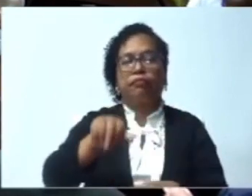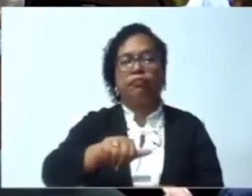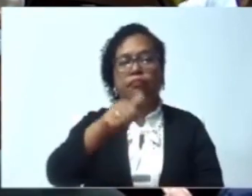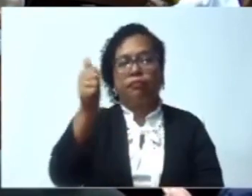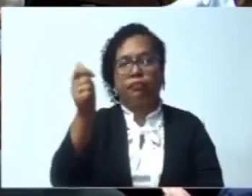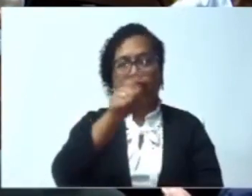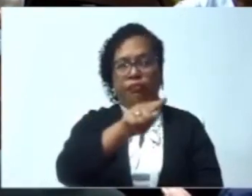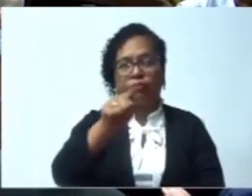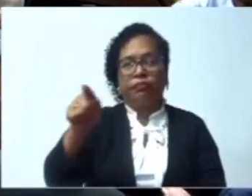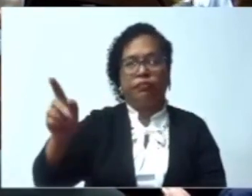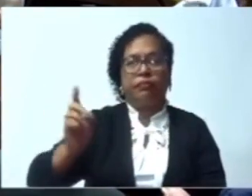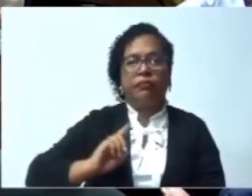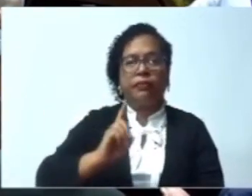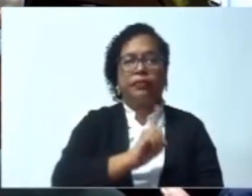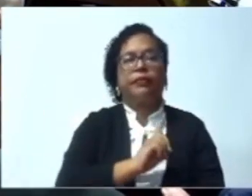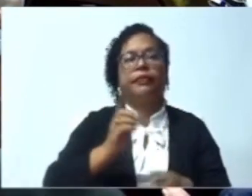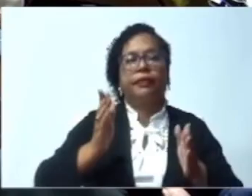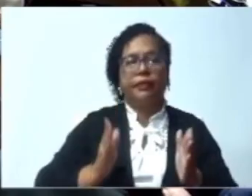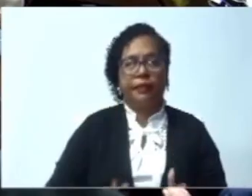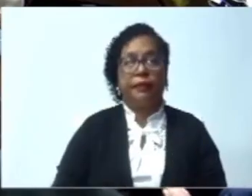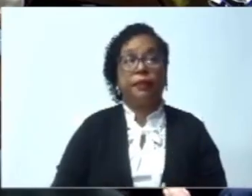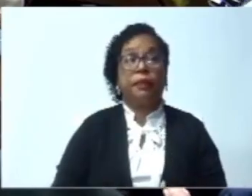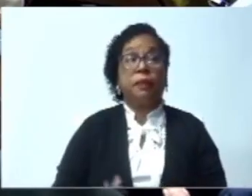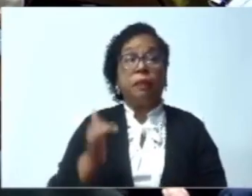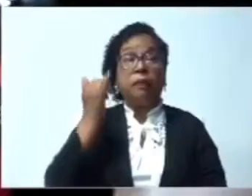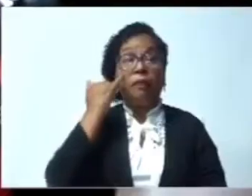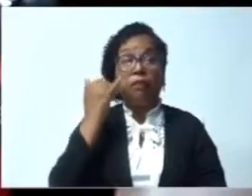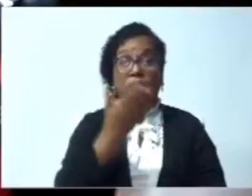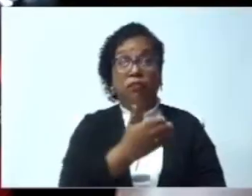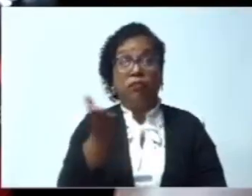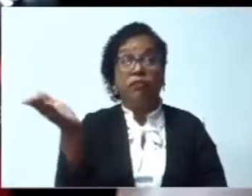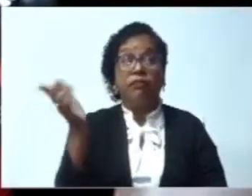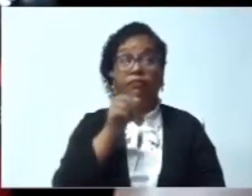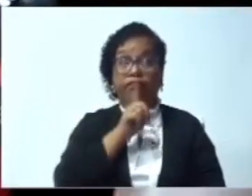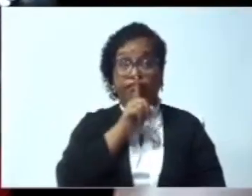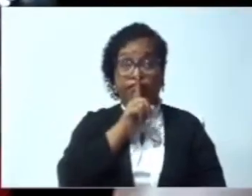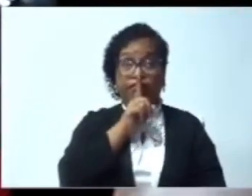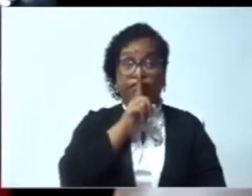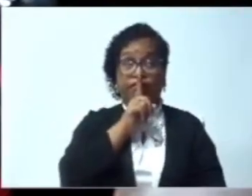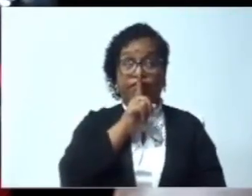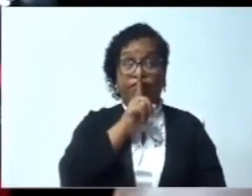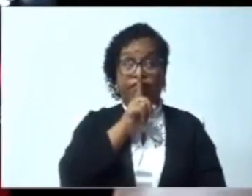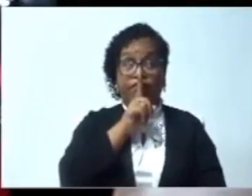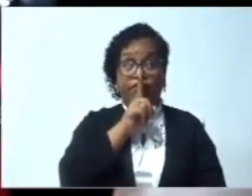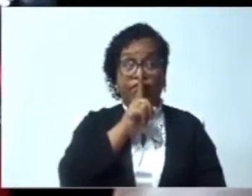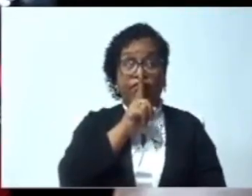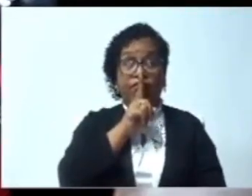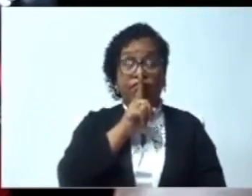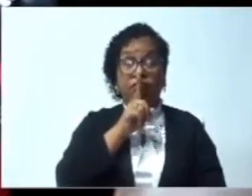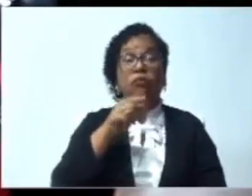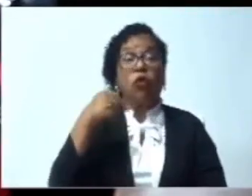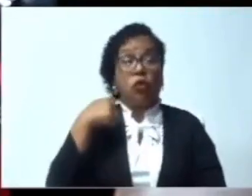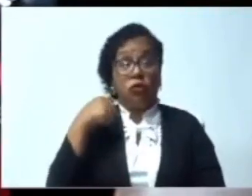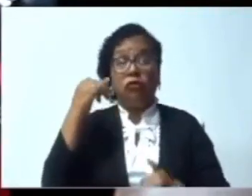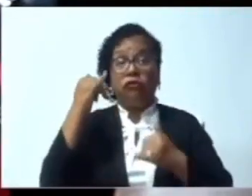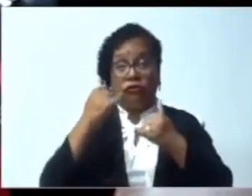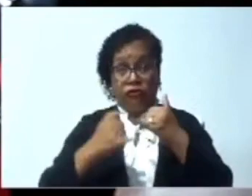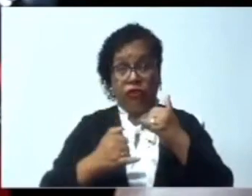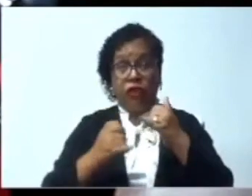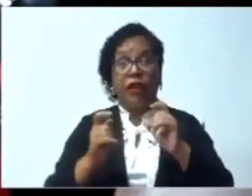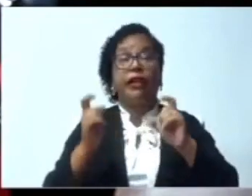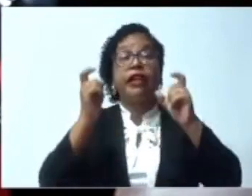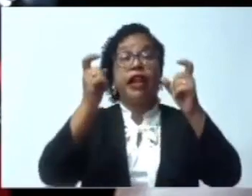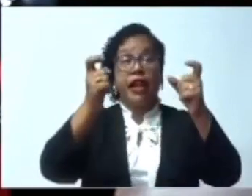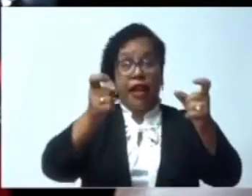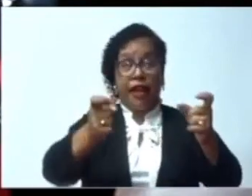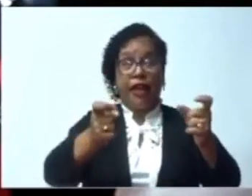de este pleno. Si hacen silencio los diputados, cuando termine de hablar, les regalo